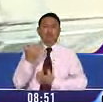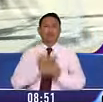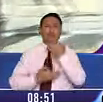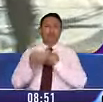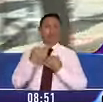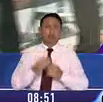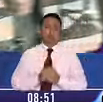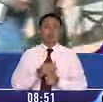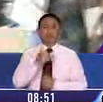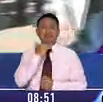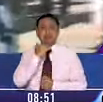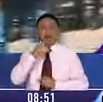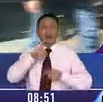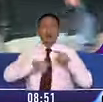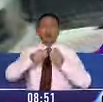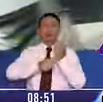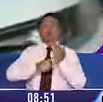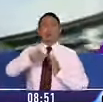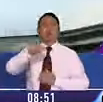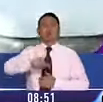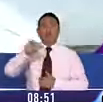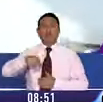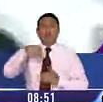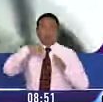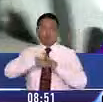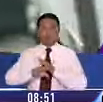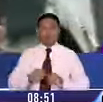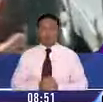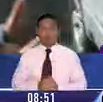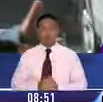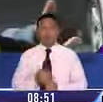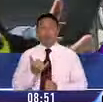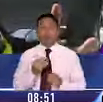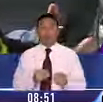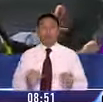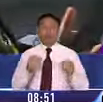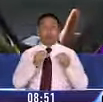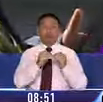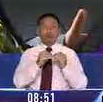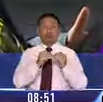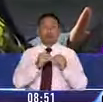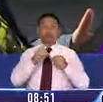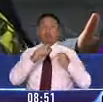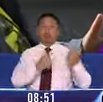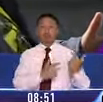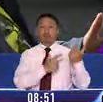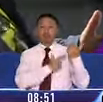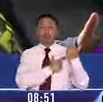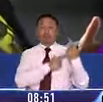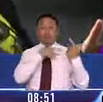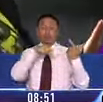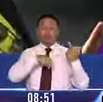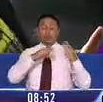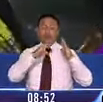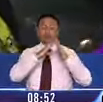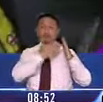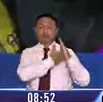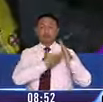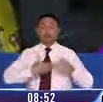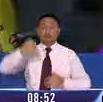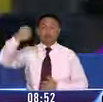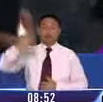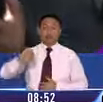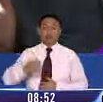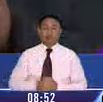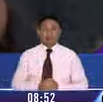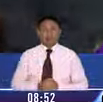ya algunos ministros quienes están haciendo su ingreso. Vemos que ya se ha incrementado la presencia militar justamente en el Palacio de